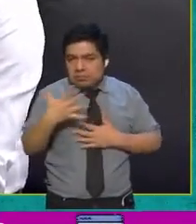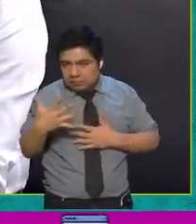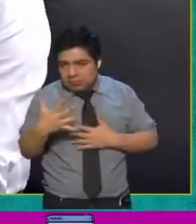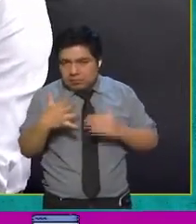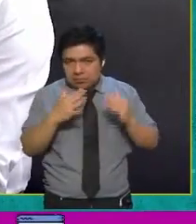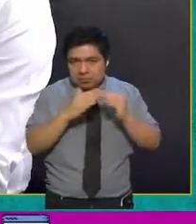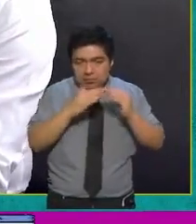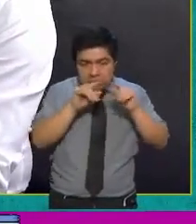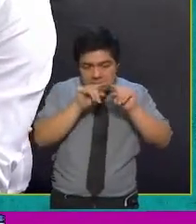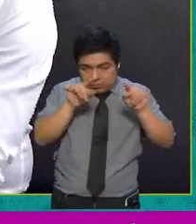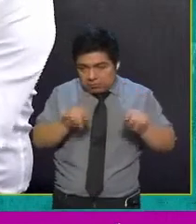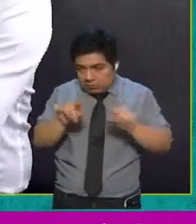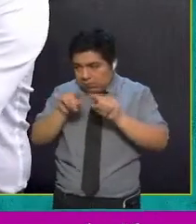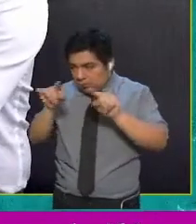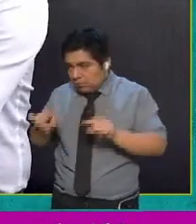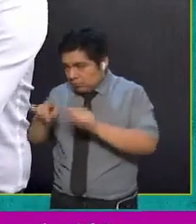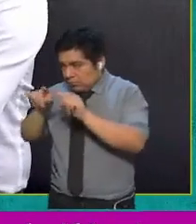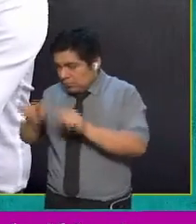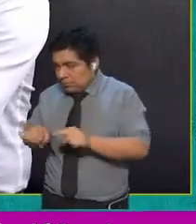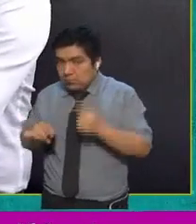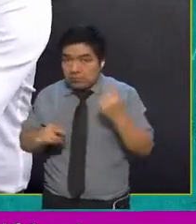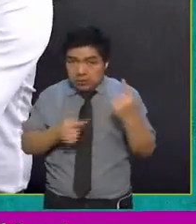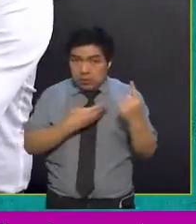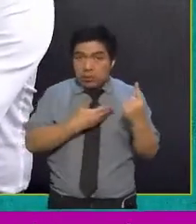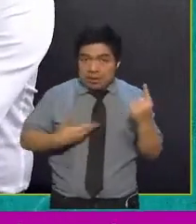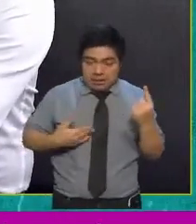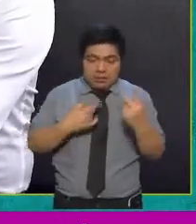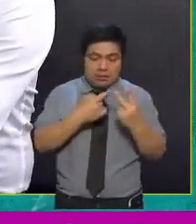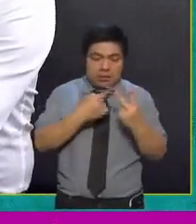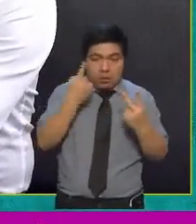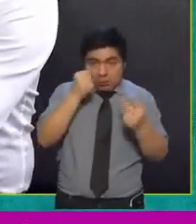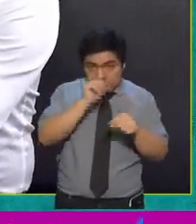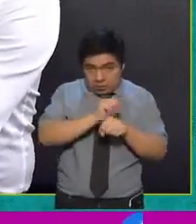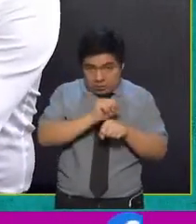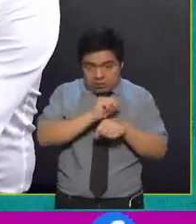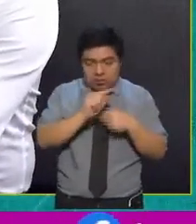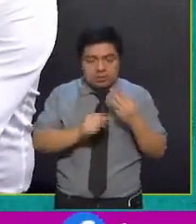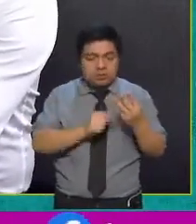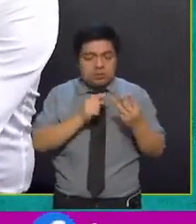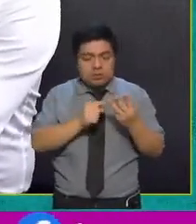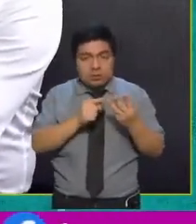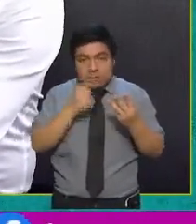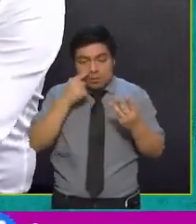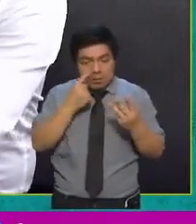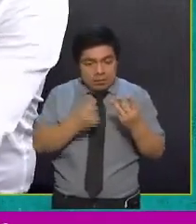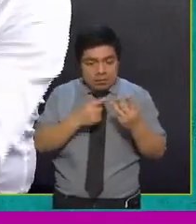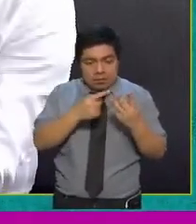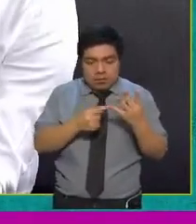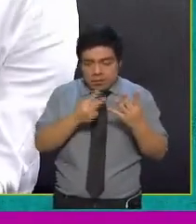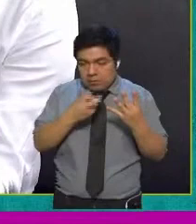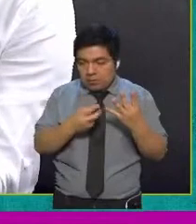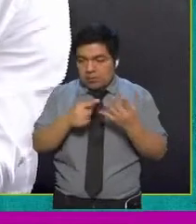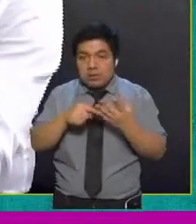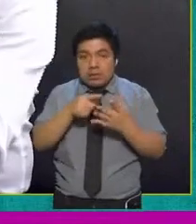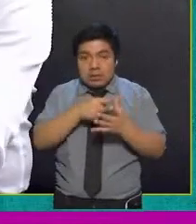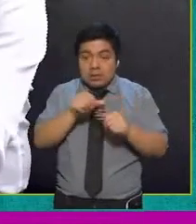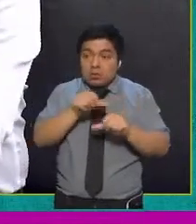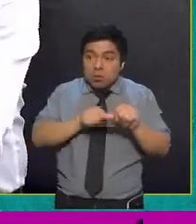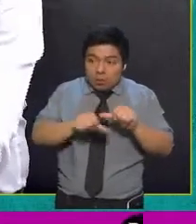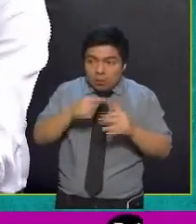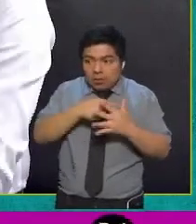casillas cada casilla se integra por un presidente un secretario su primer escrutador segundo escrutador Y suplentes entonces